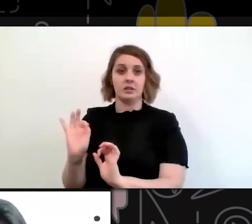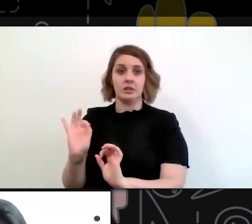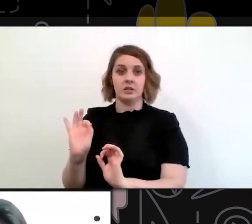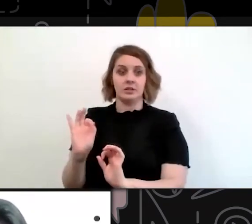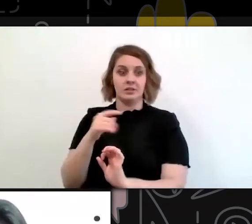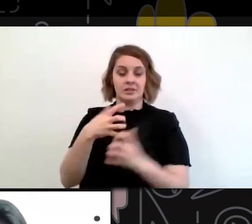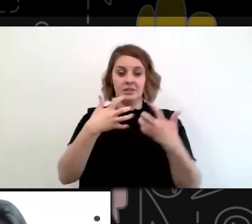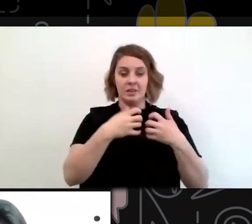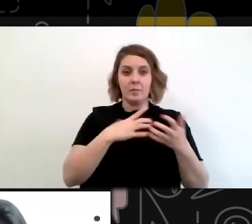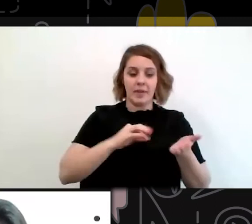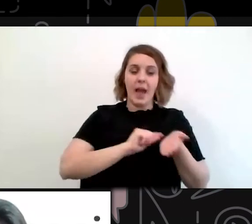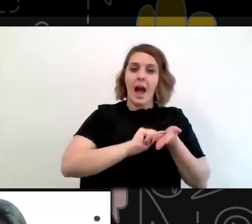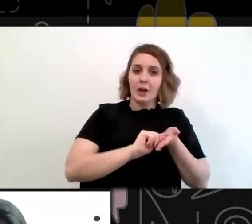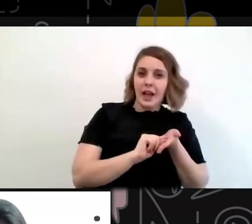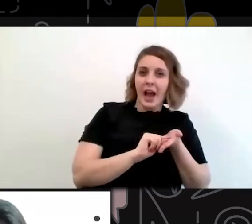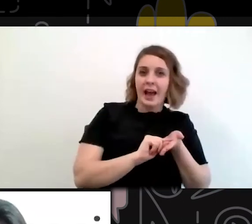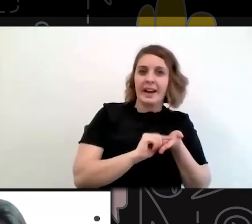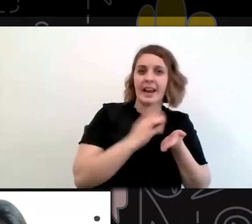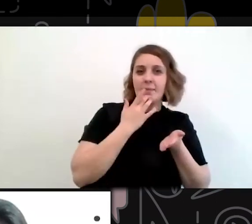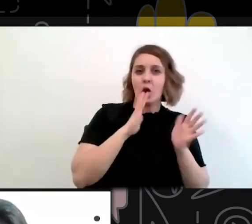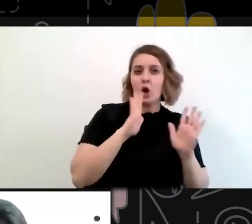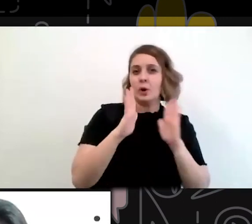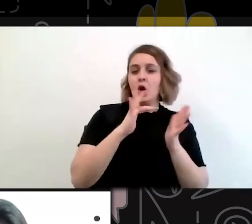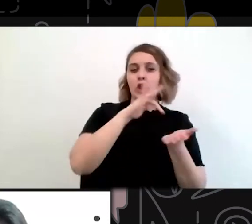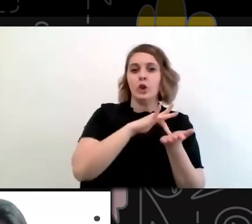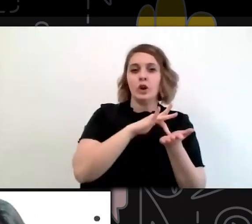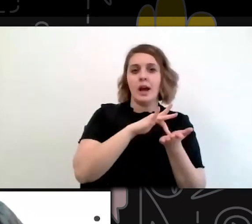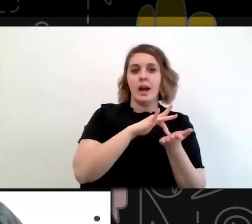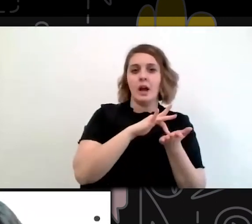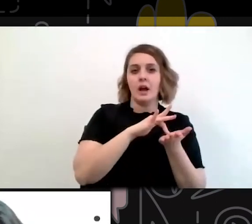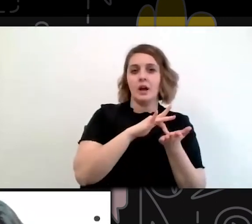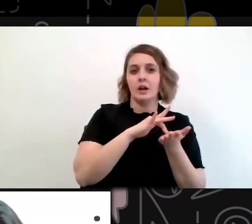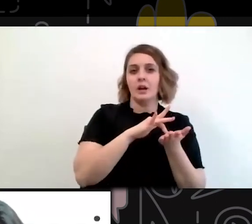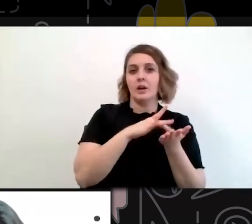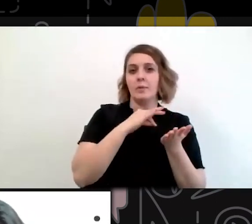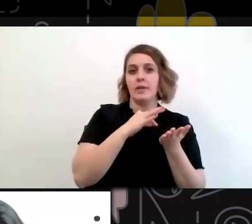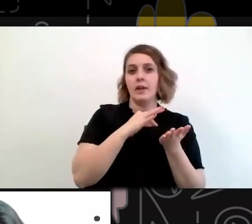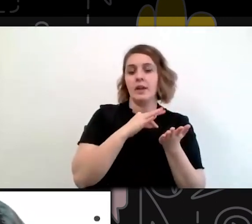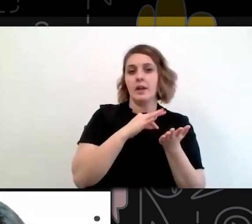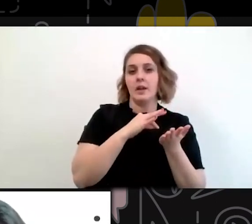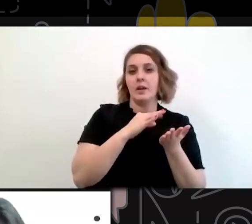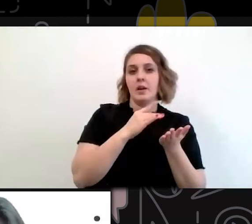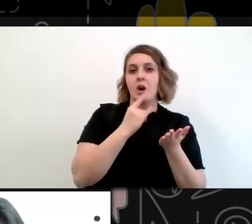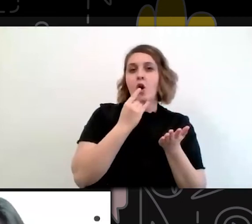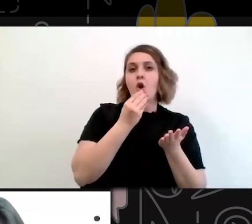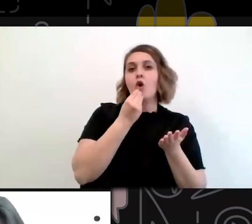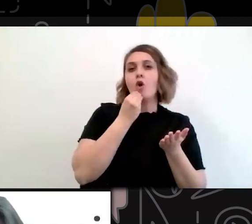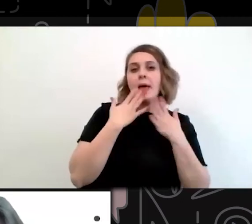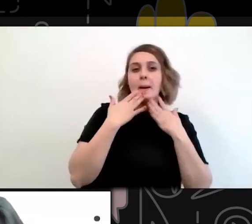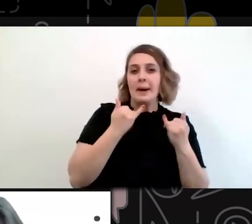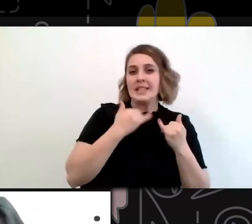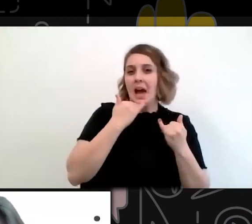permite anotar pues episodios de que has comido más hidratos de carbono o bien